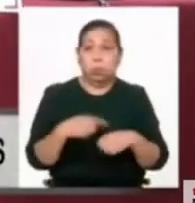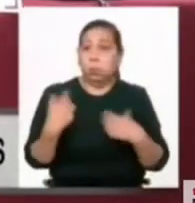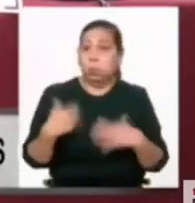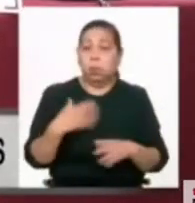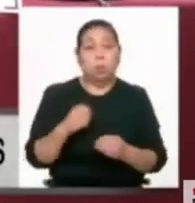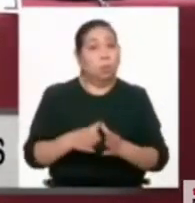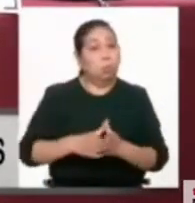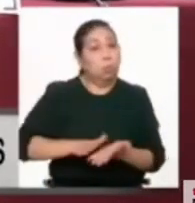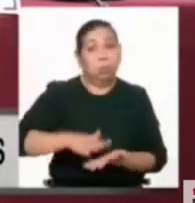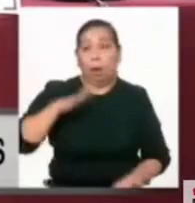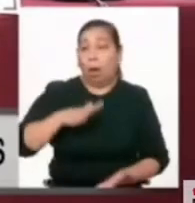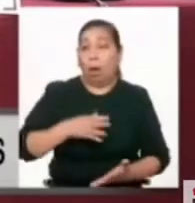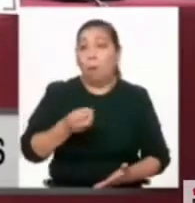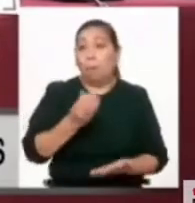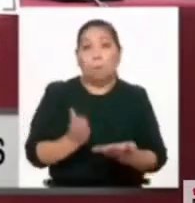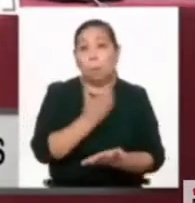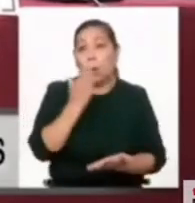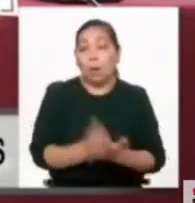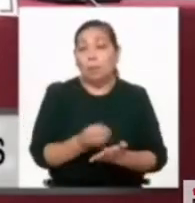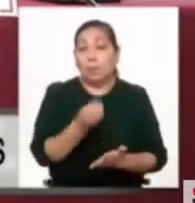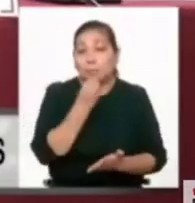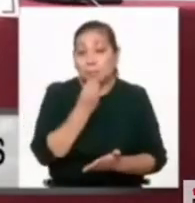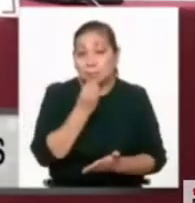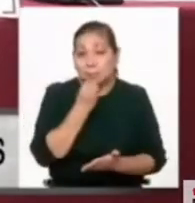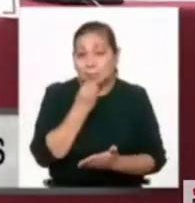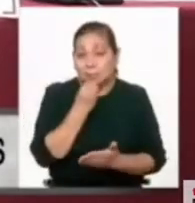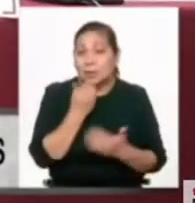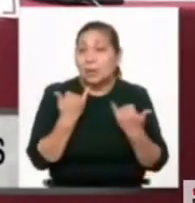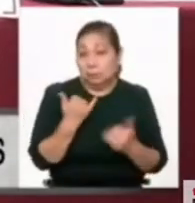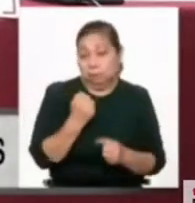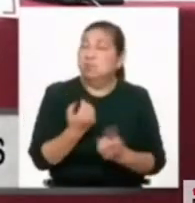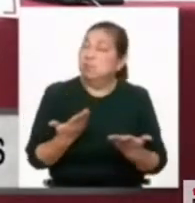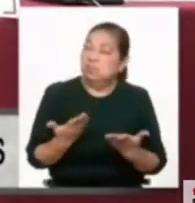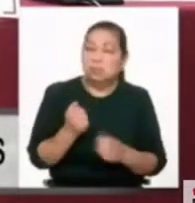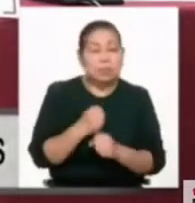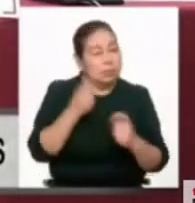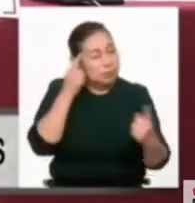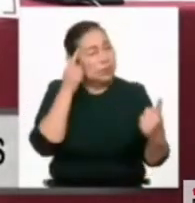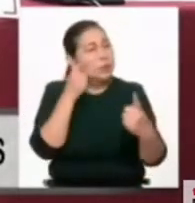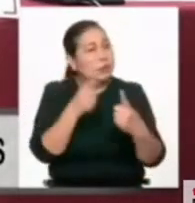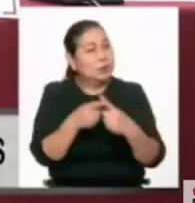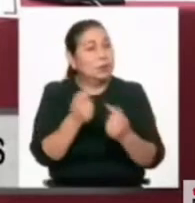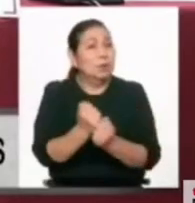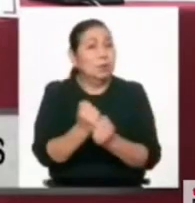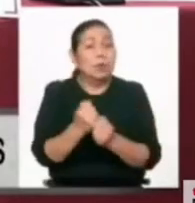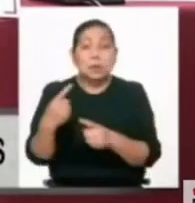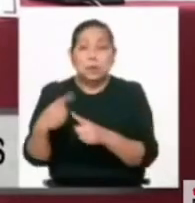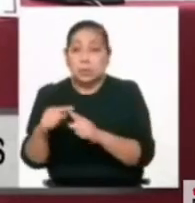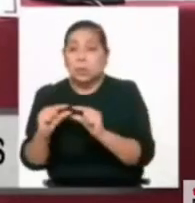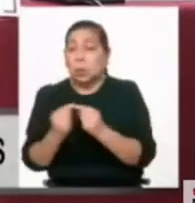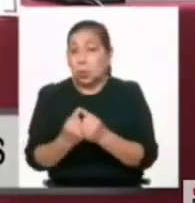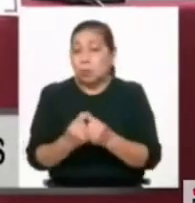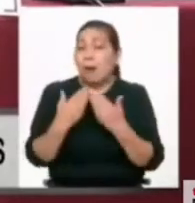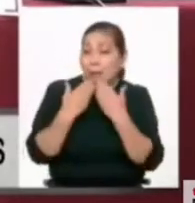solucionar el gran problema alimentario que nos corresponde a todos. Este trabajo tiene como objetivo trabajar en forma